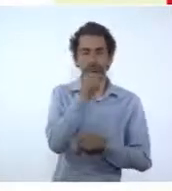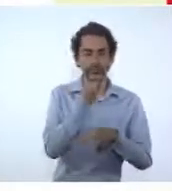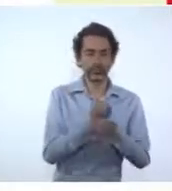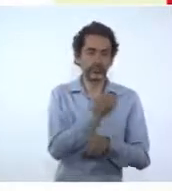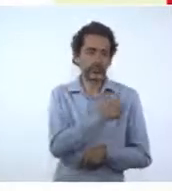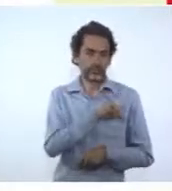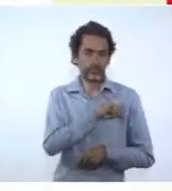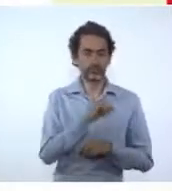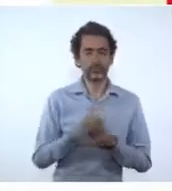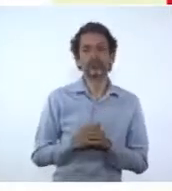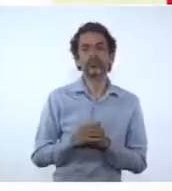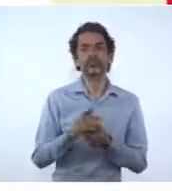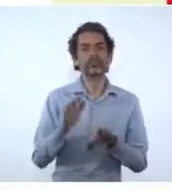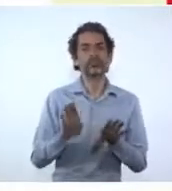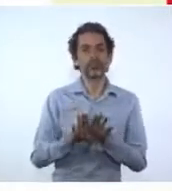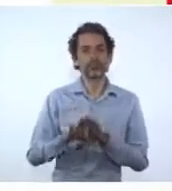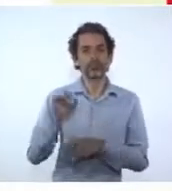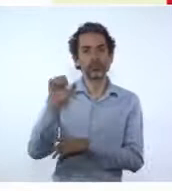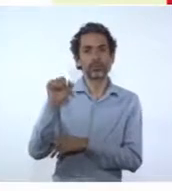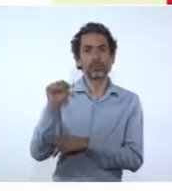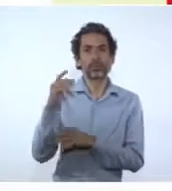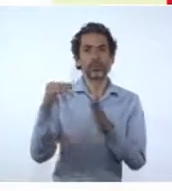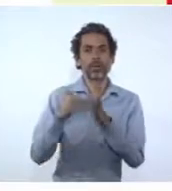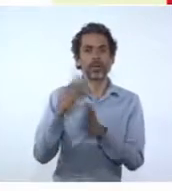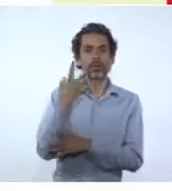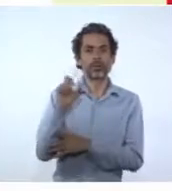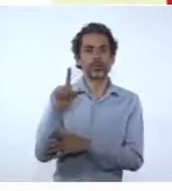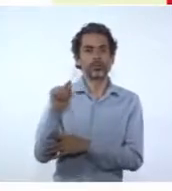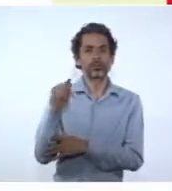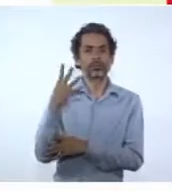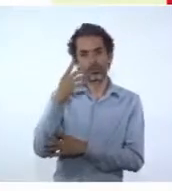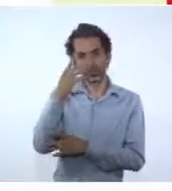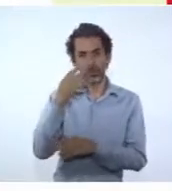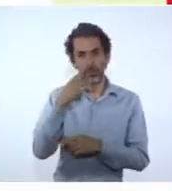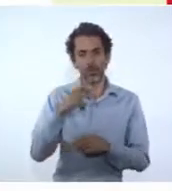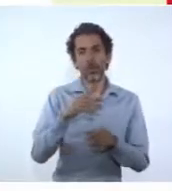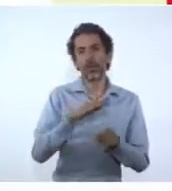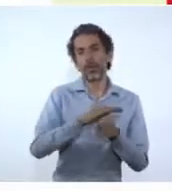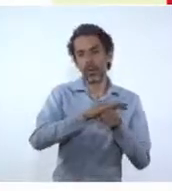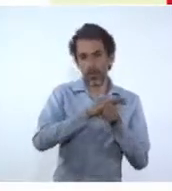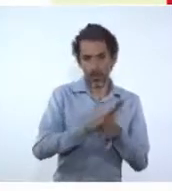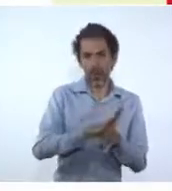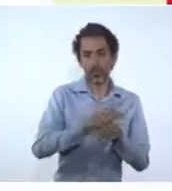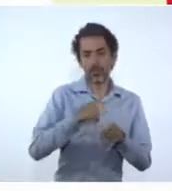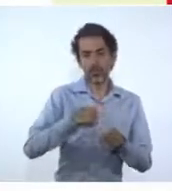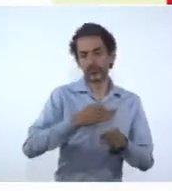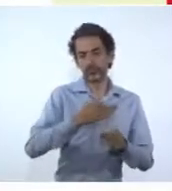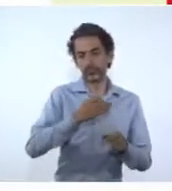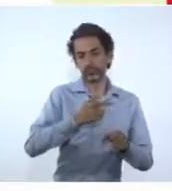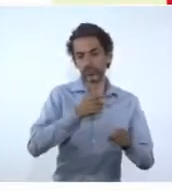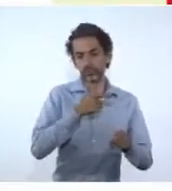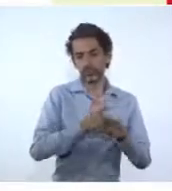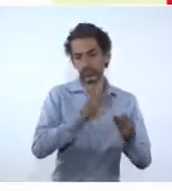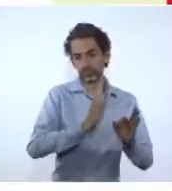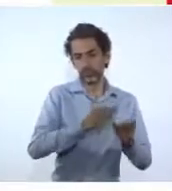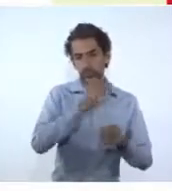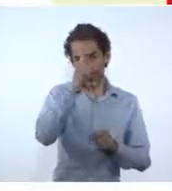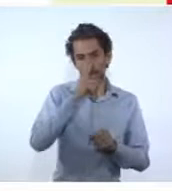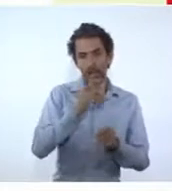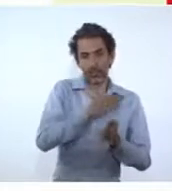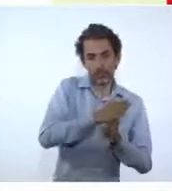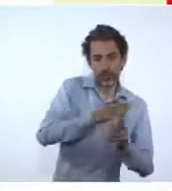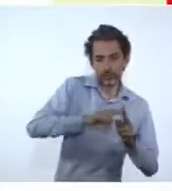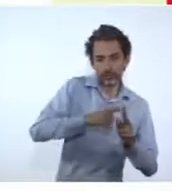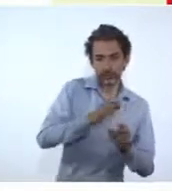Salud, llevamos 60,474 casos confirmados de COVID en la Ciudad de México desde el inicio de la